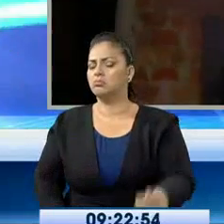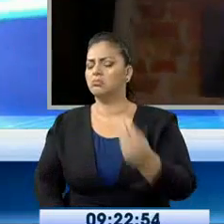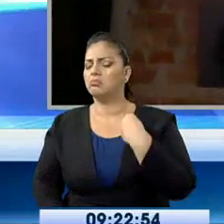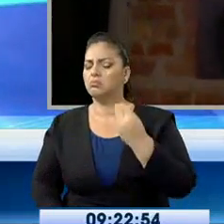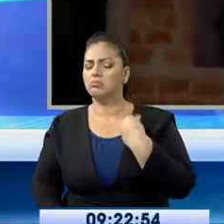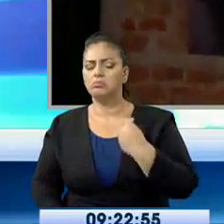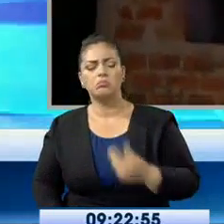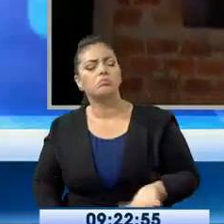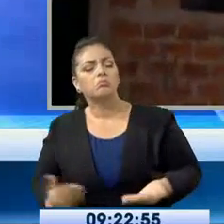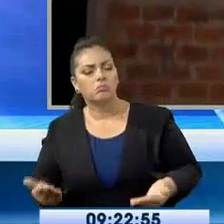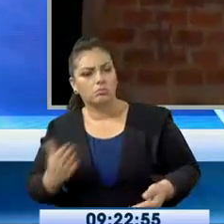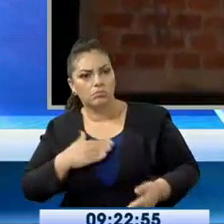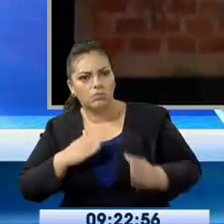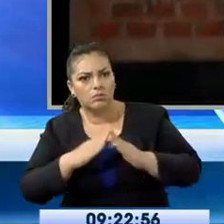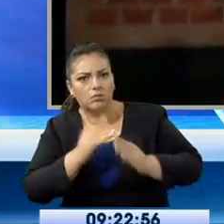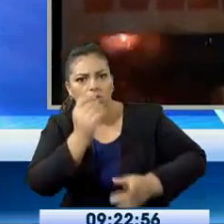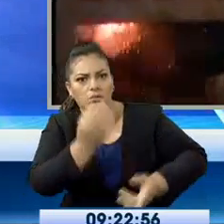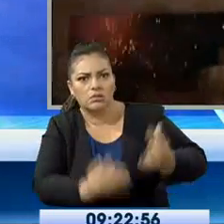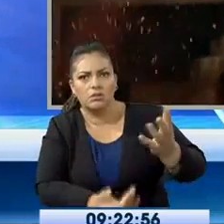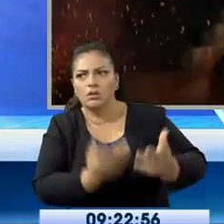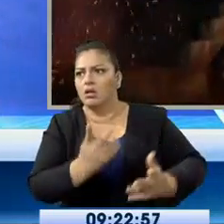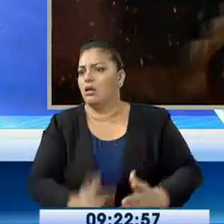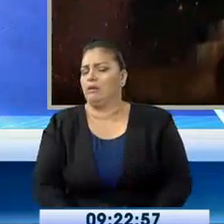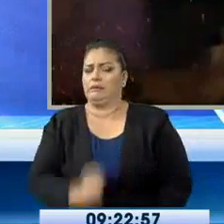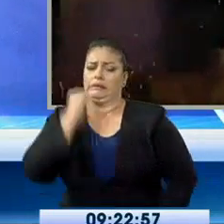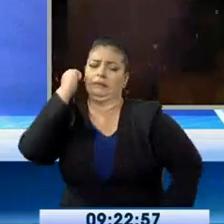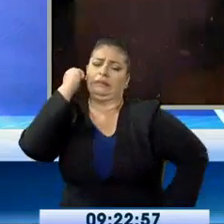llamas y vi cómo se consumía todo lo que vi.